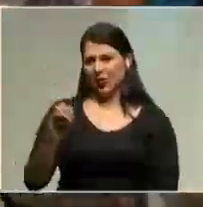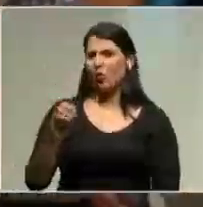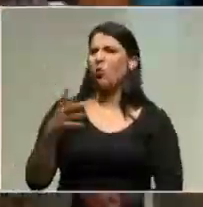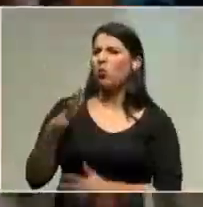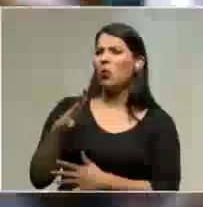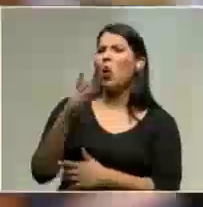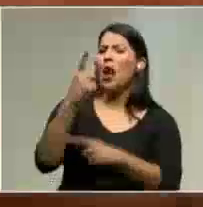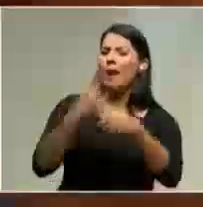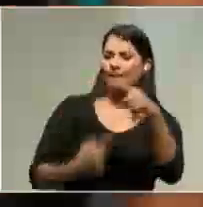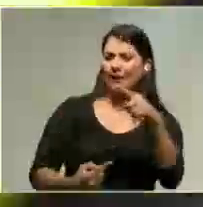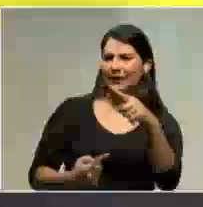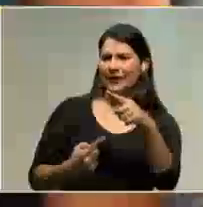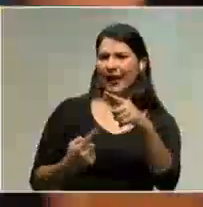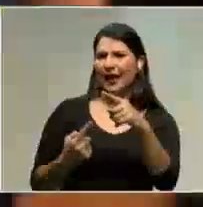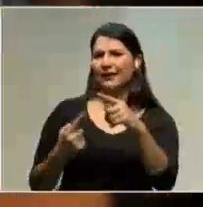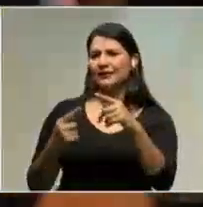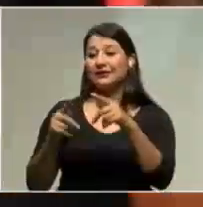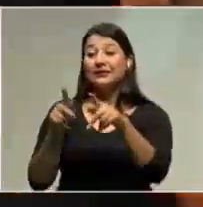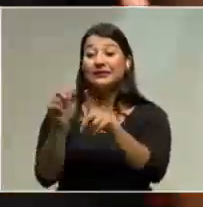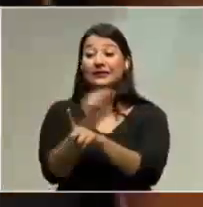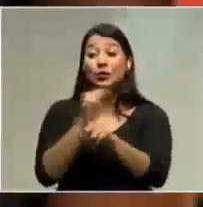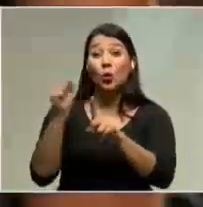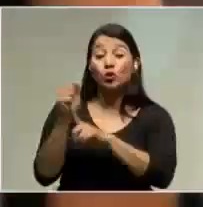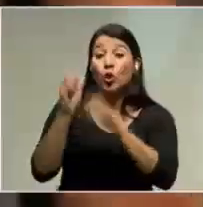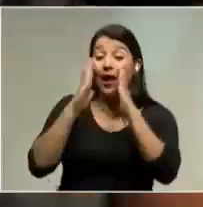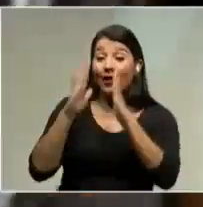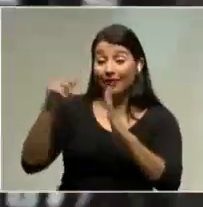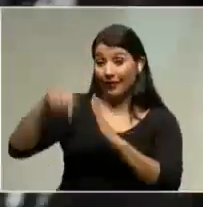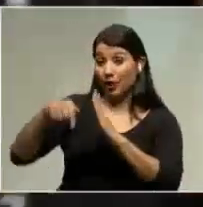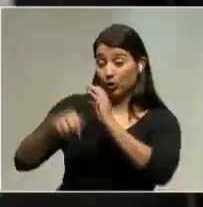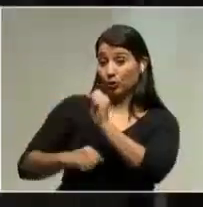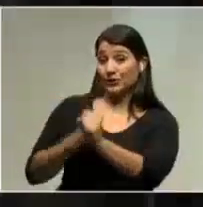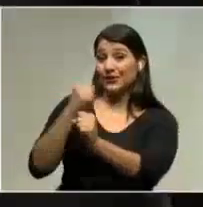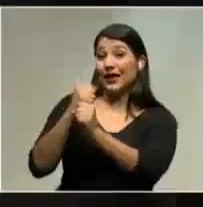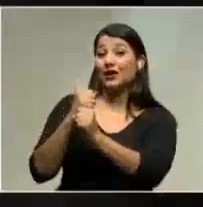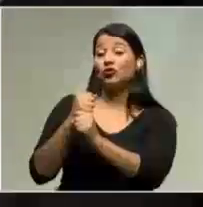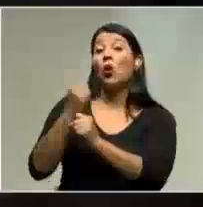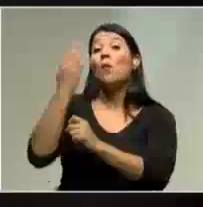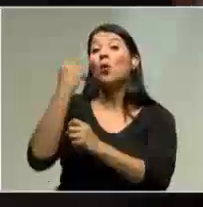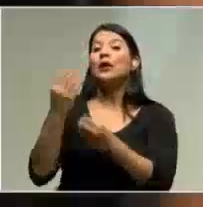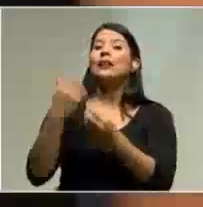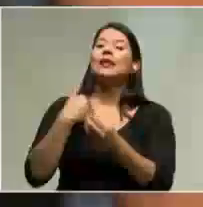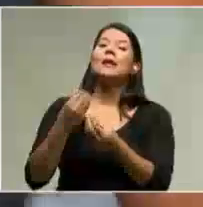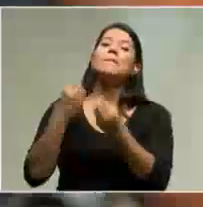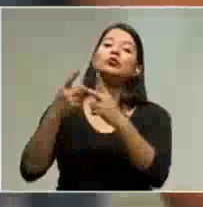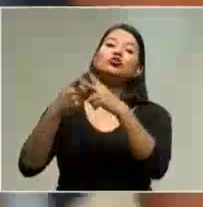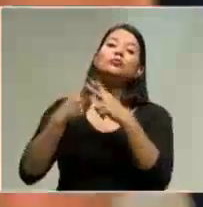de la mitad de los casos que se atendieron este año o que se han atendido es por el sobreendeudamiento.